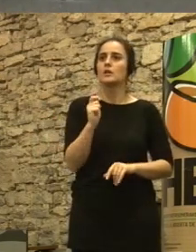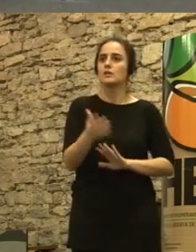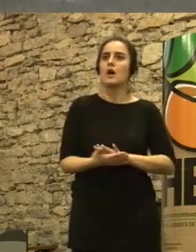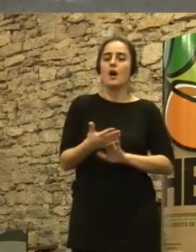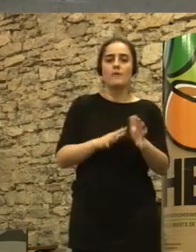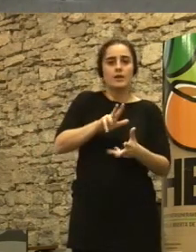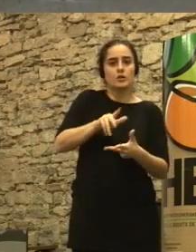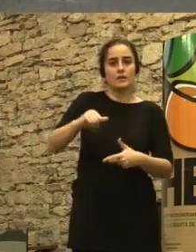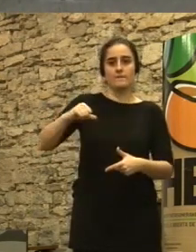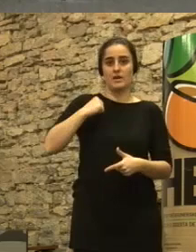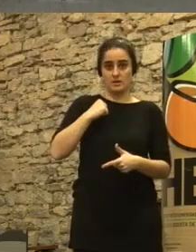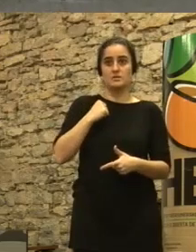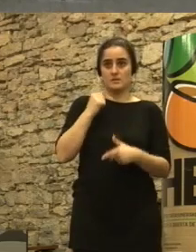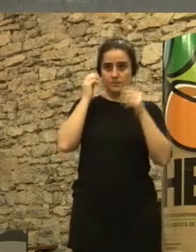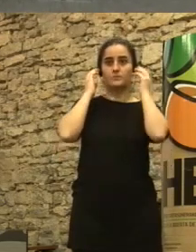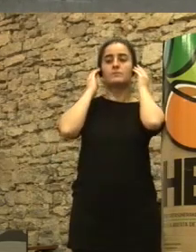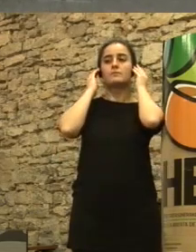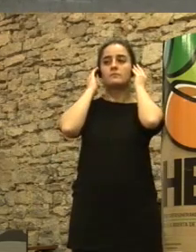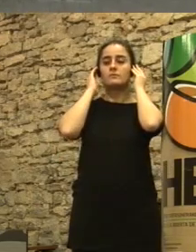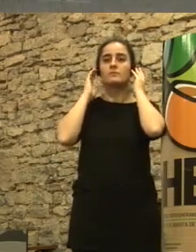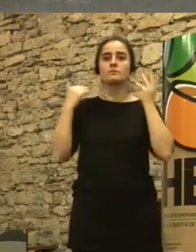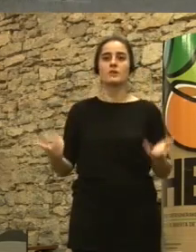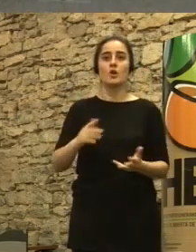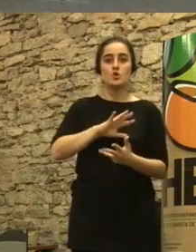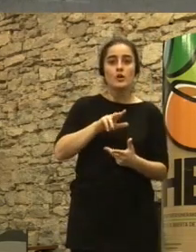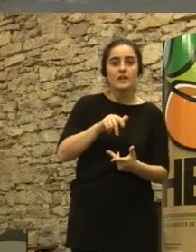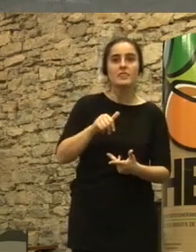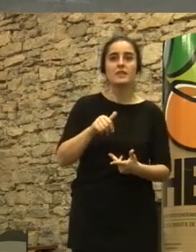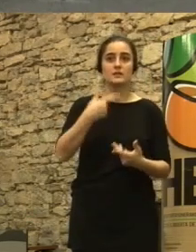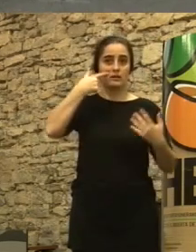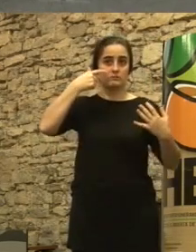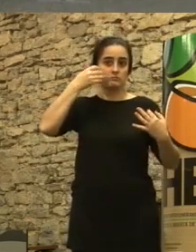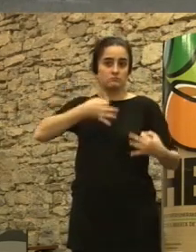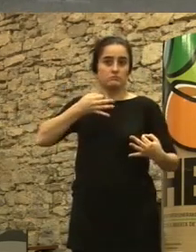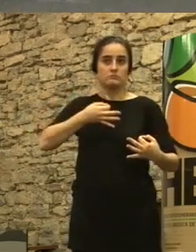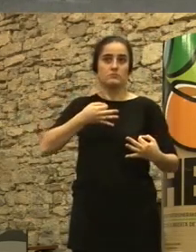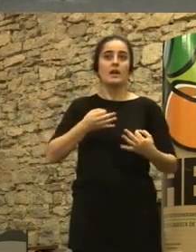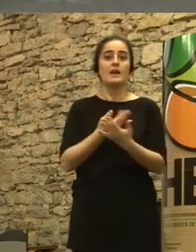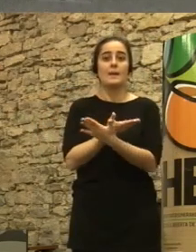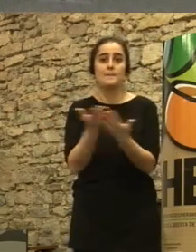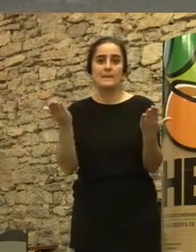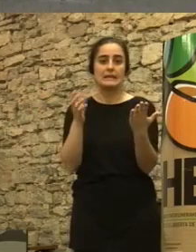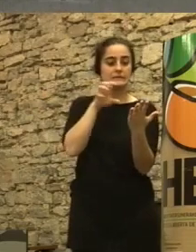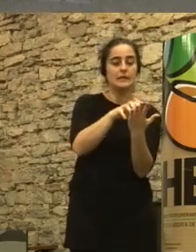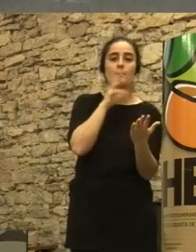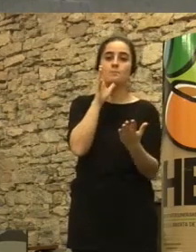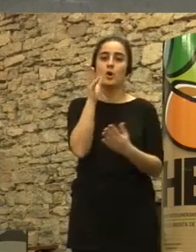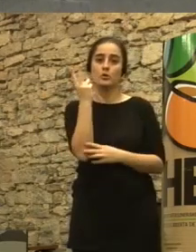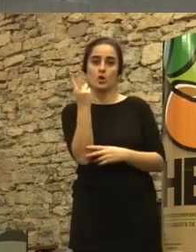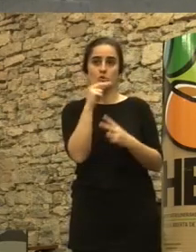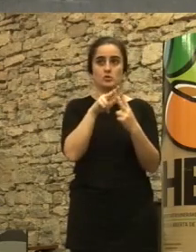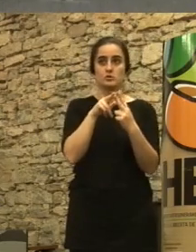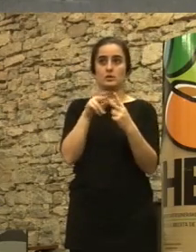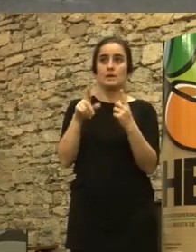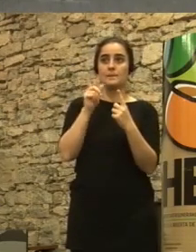está familiarizado con lo que eso significa, ¿vale? Noticias que no son verdaderas, que salen en la prensa por dos motivos.